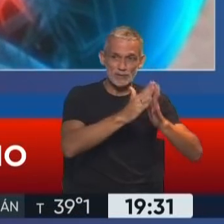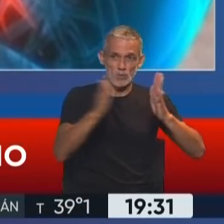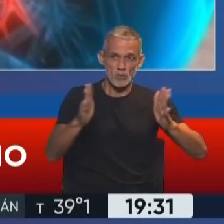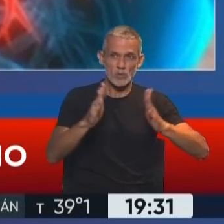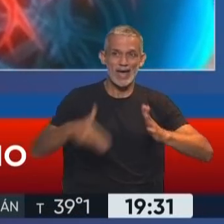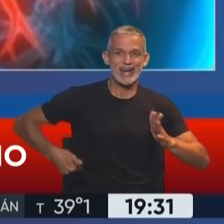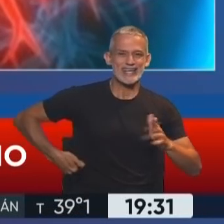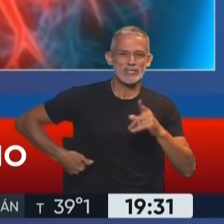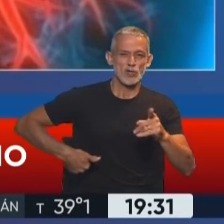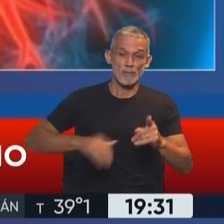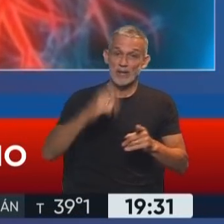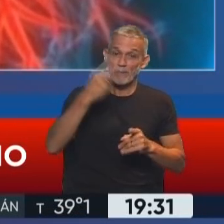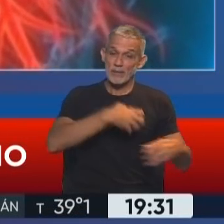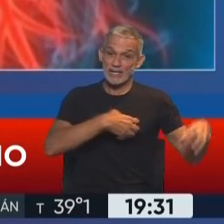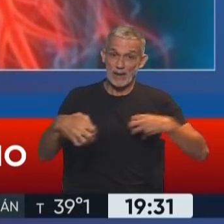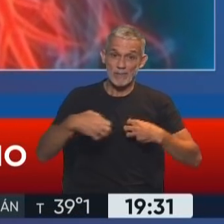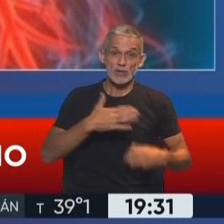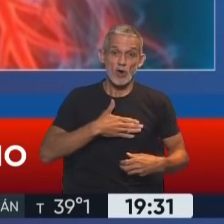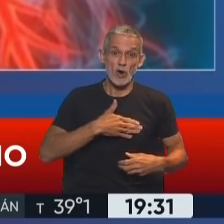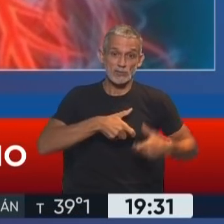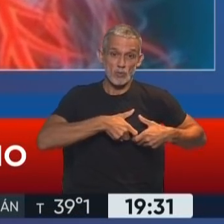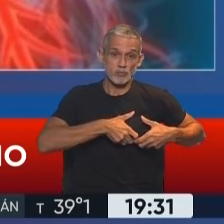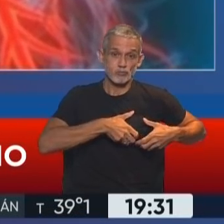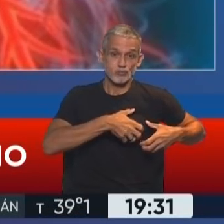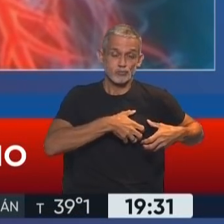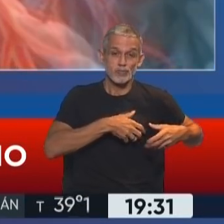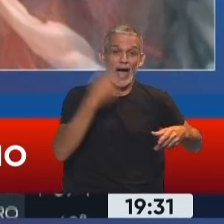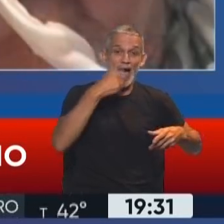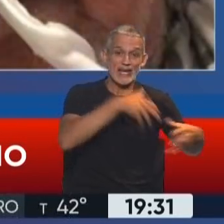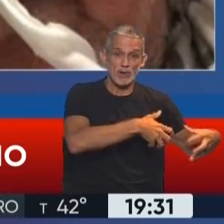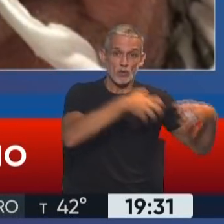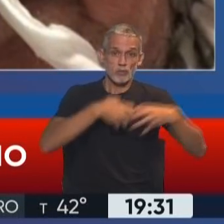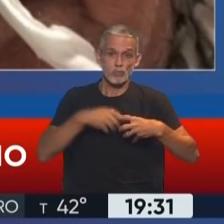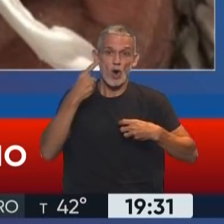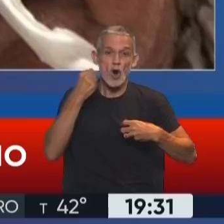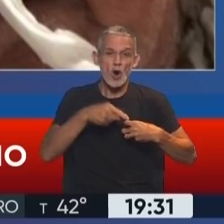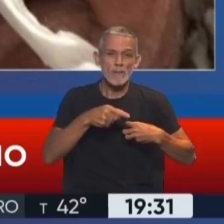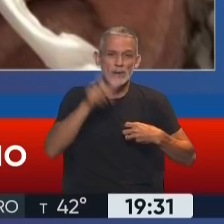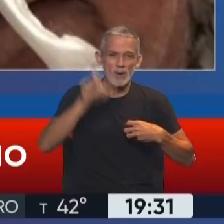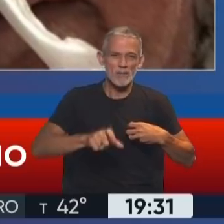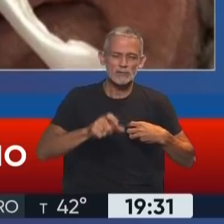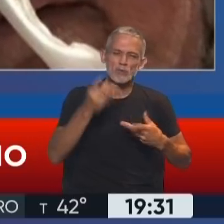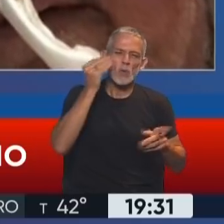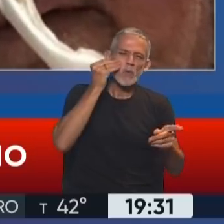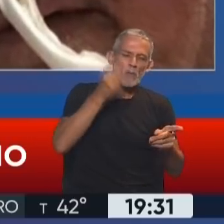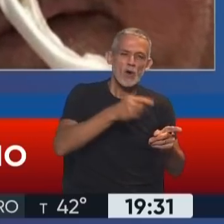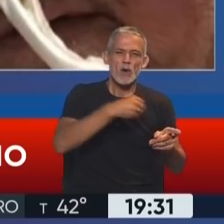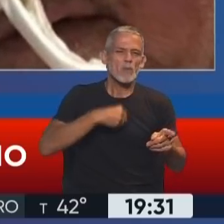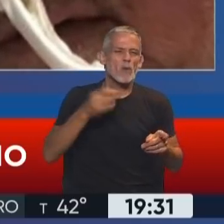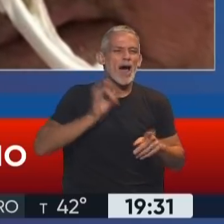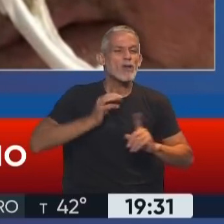de riñón. El primer trasplante de corazón de un animal a un hombre, en este caso un chimpancé, un hombre, fue en